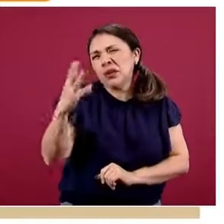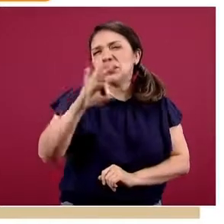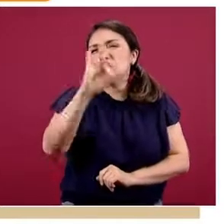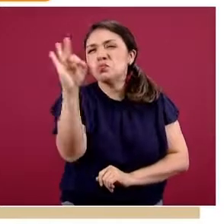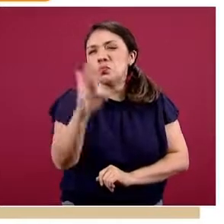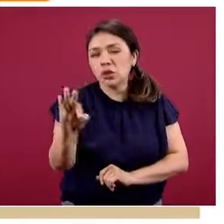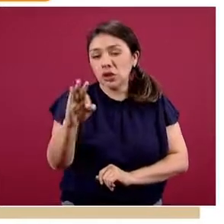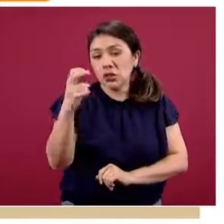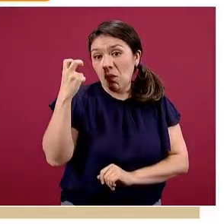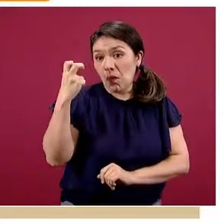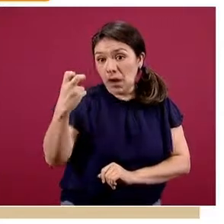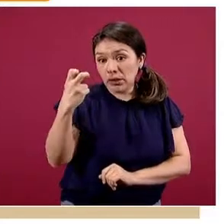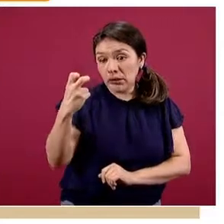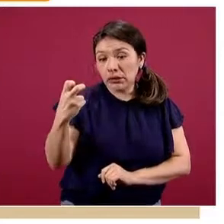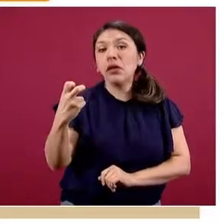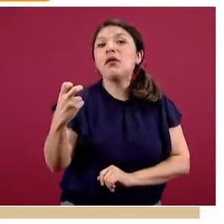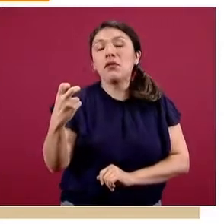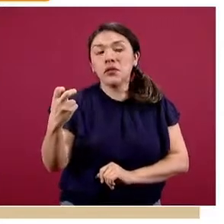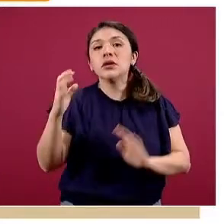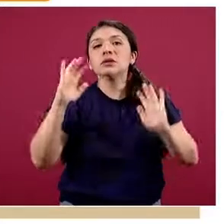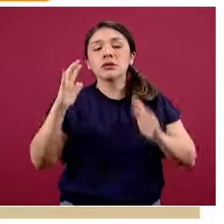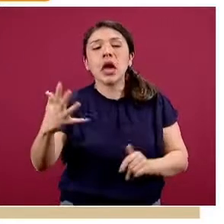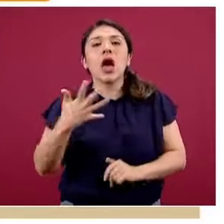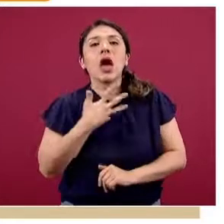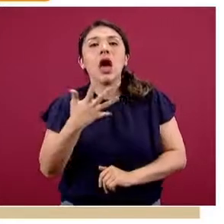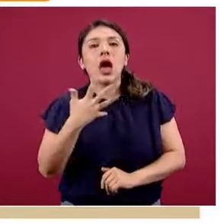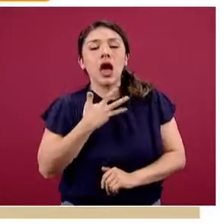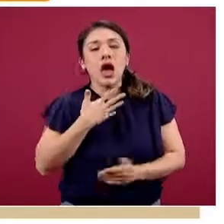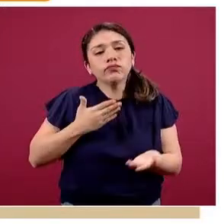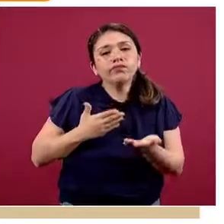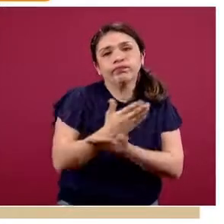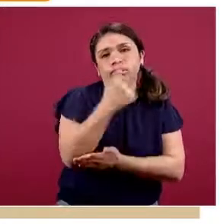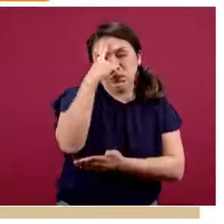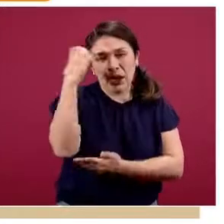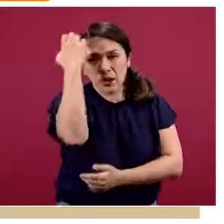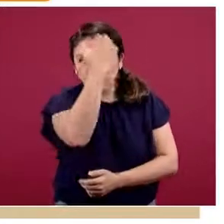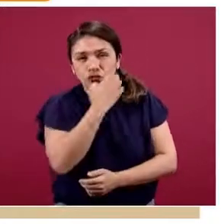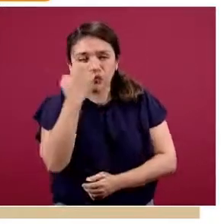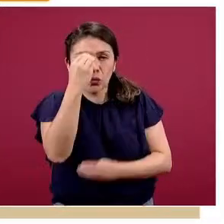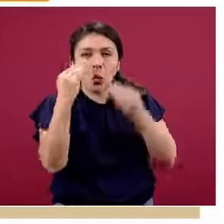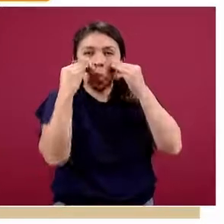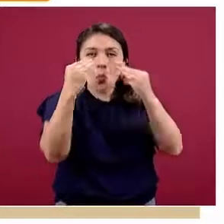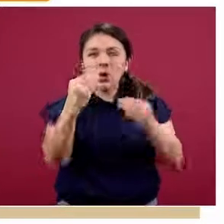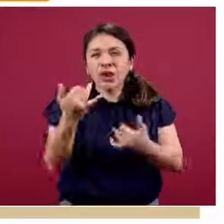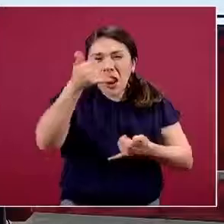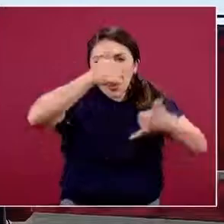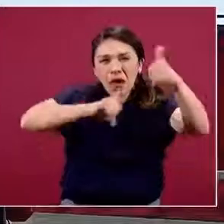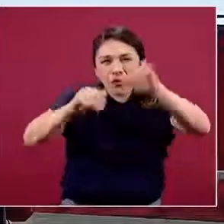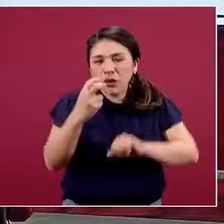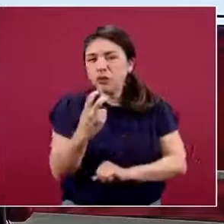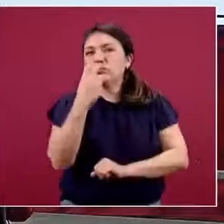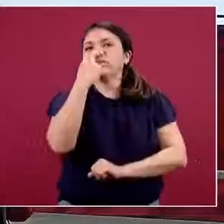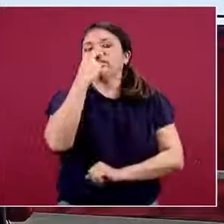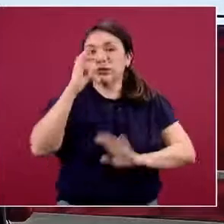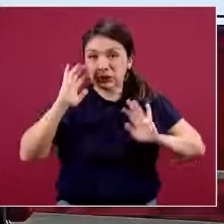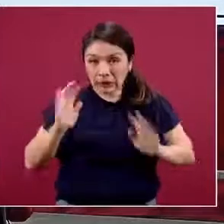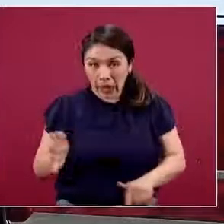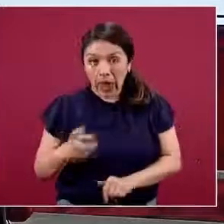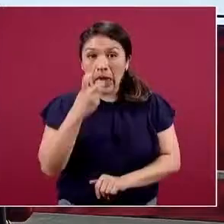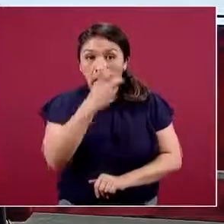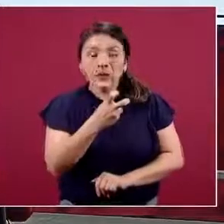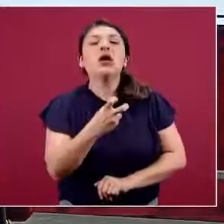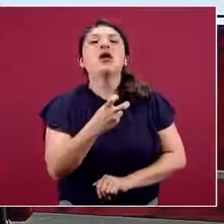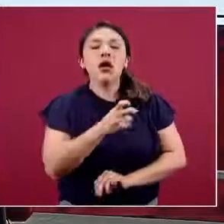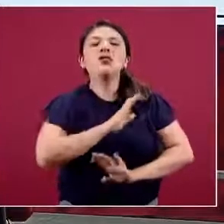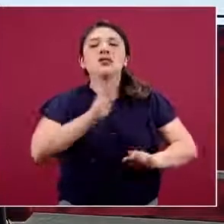93% de ese grupo ha tenido acceso a la toma de una prueba de laboratorio y entonces por lo mismo también podemos